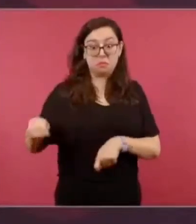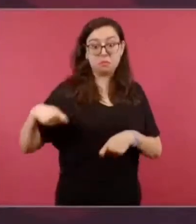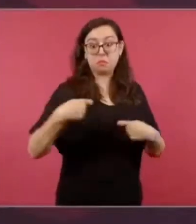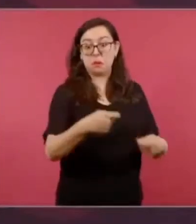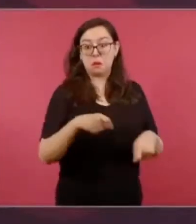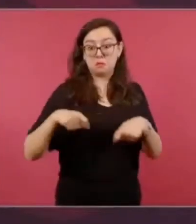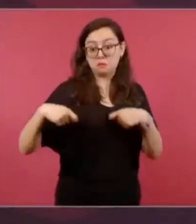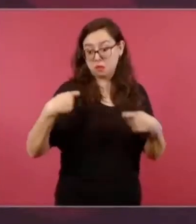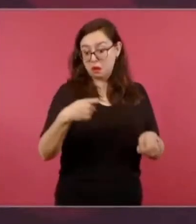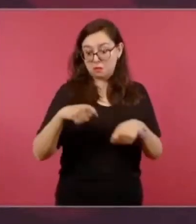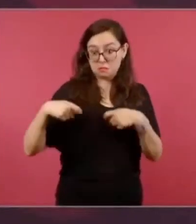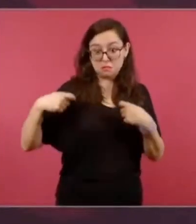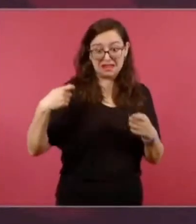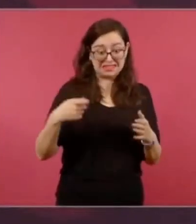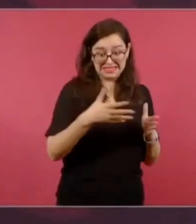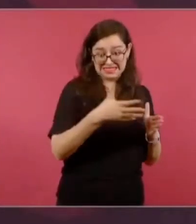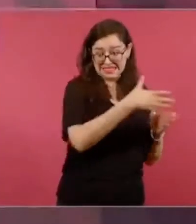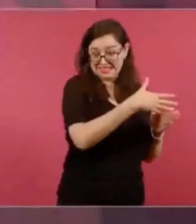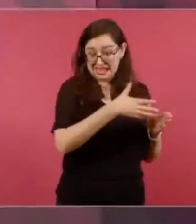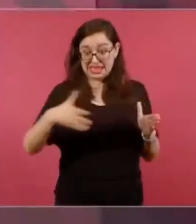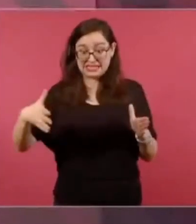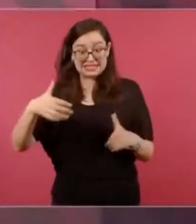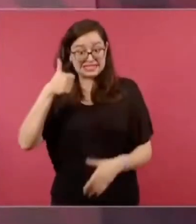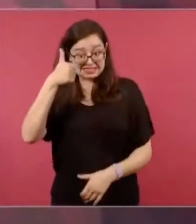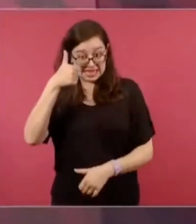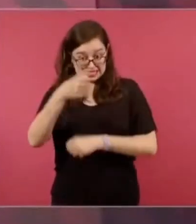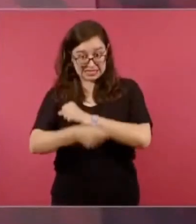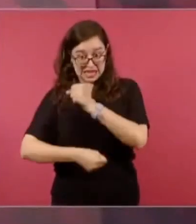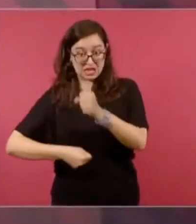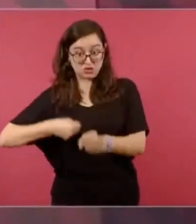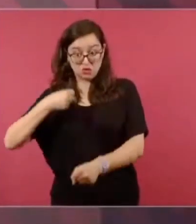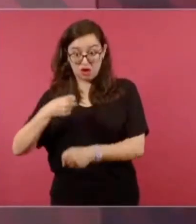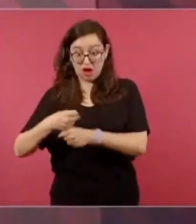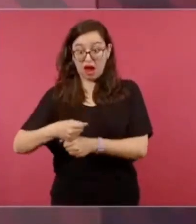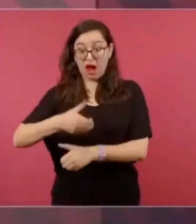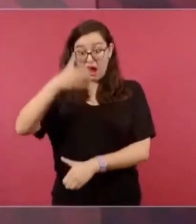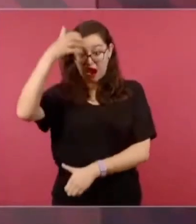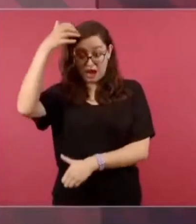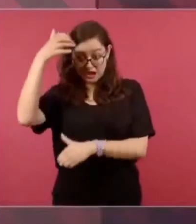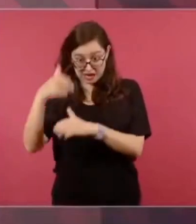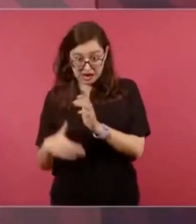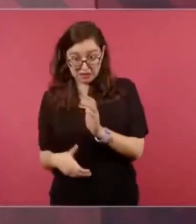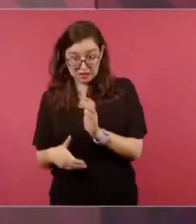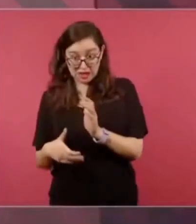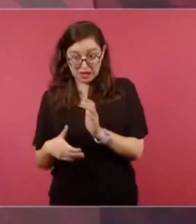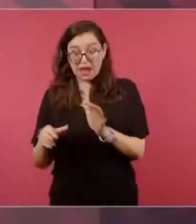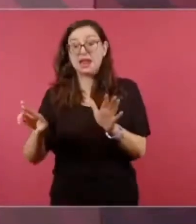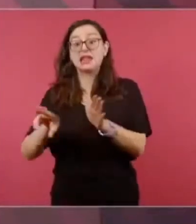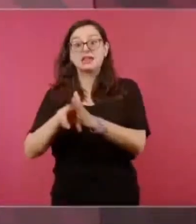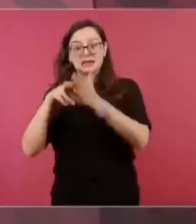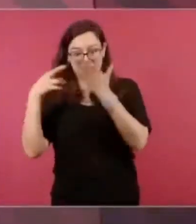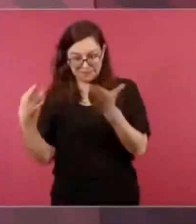final de Salinas, si ustedes ven la